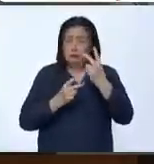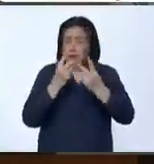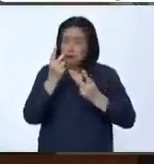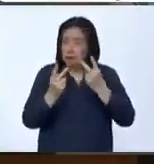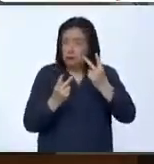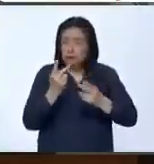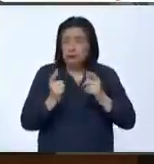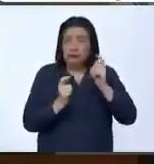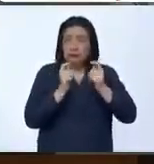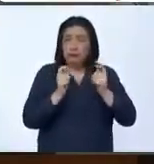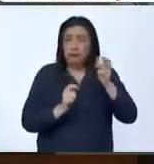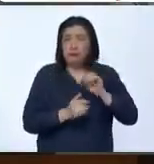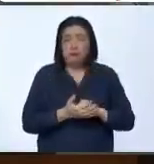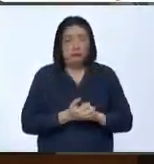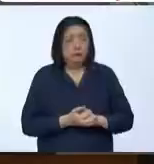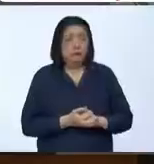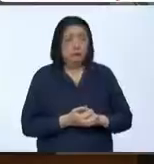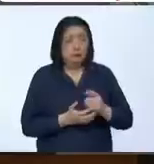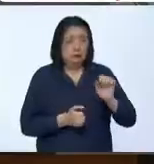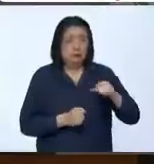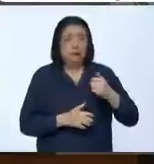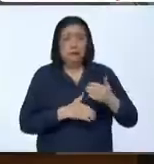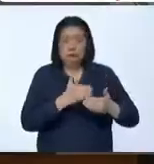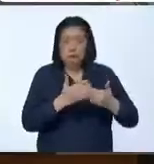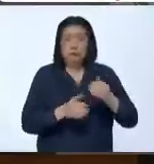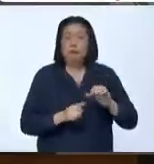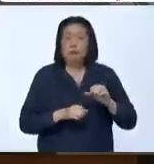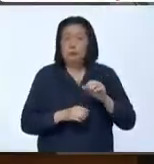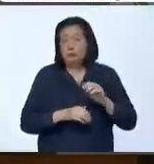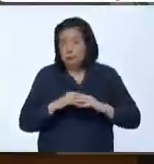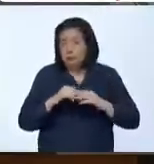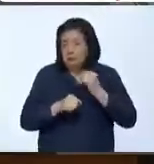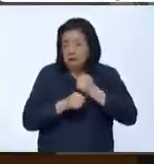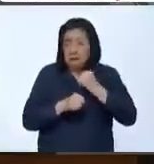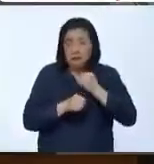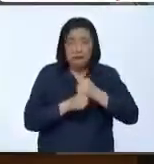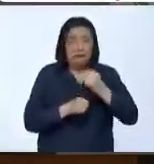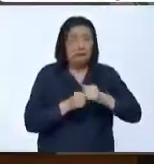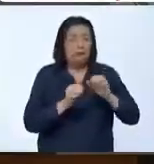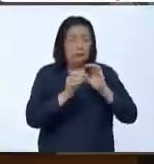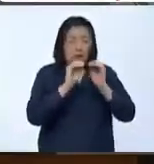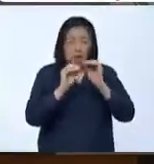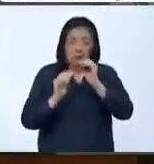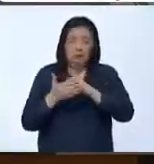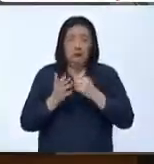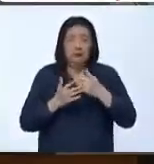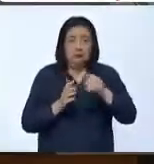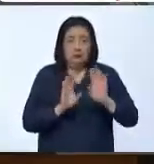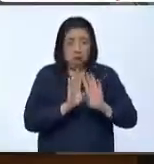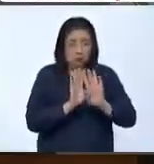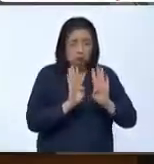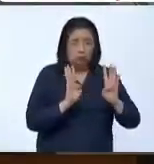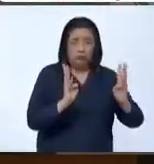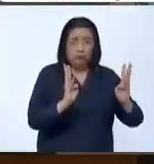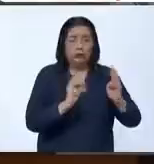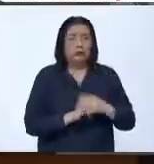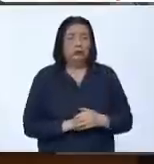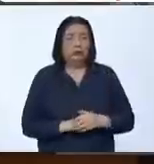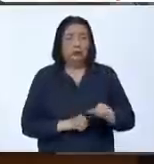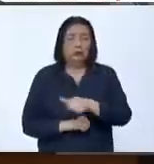visitas turísticas mientras prosigue el trabajo de consolidar la reparaciones de su gran Muralla